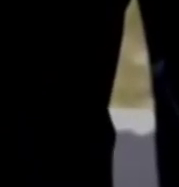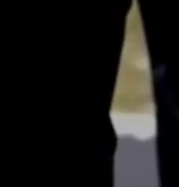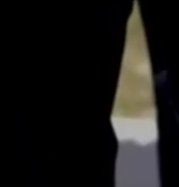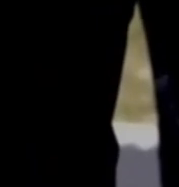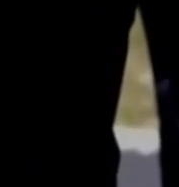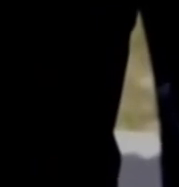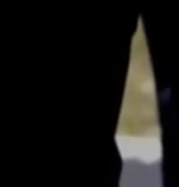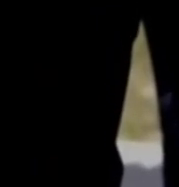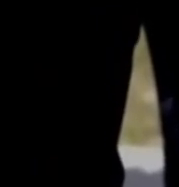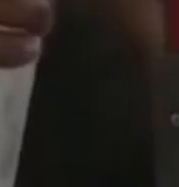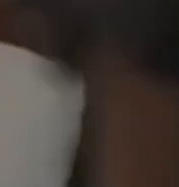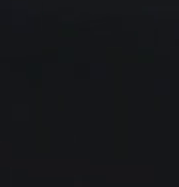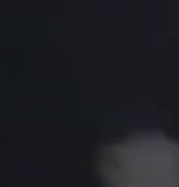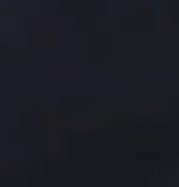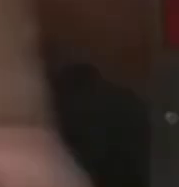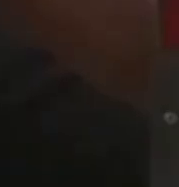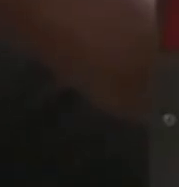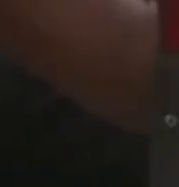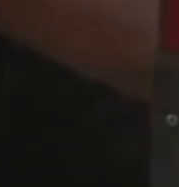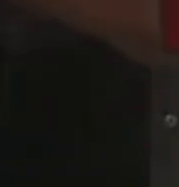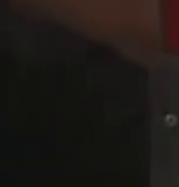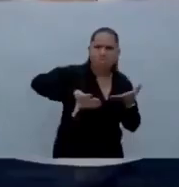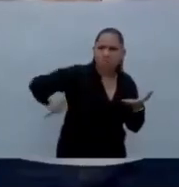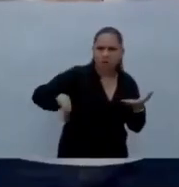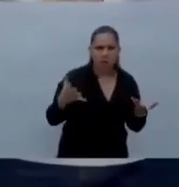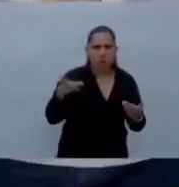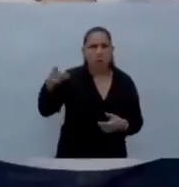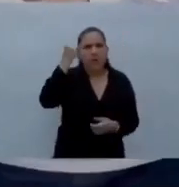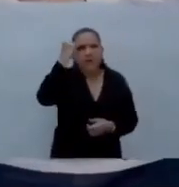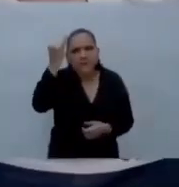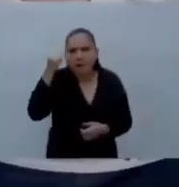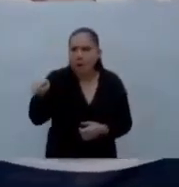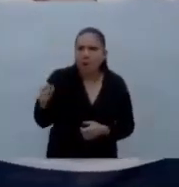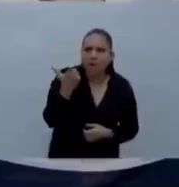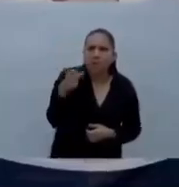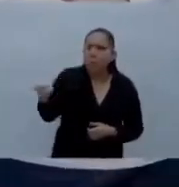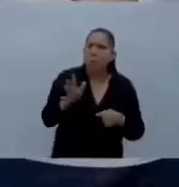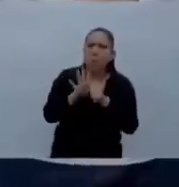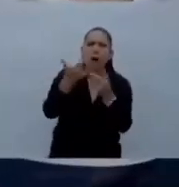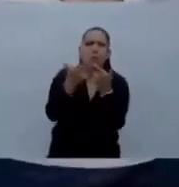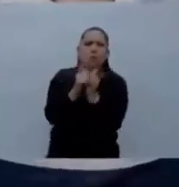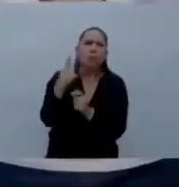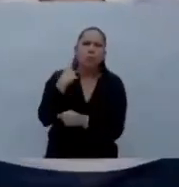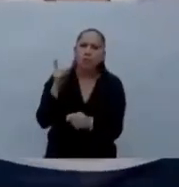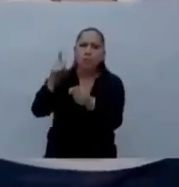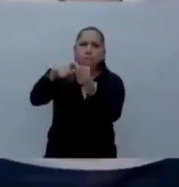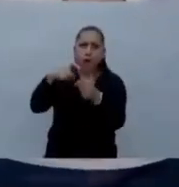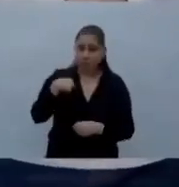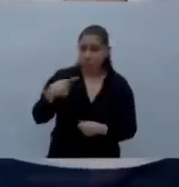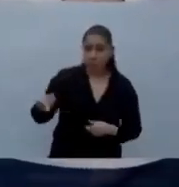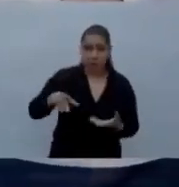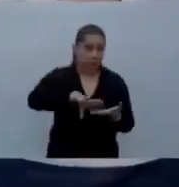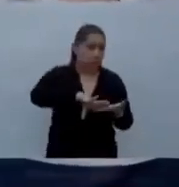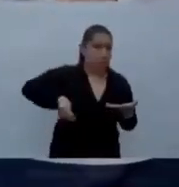más enfermedades como obesidad e hipertensión diabética. Que las campañas no se basan en castigar al delincuente y hacer